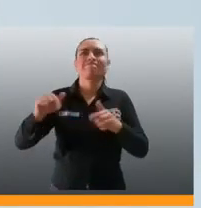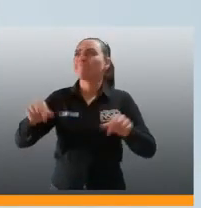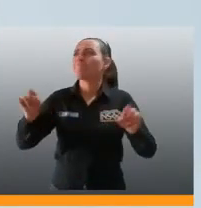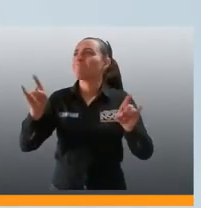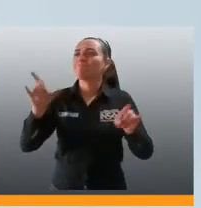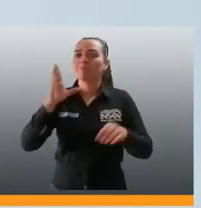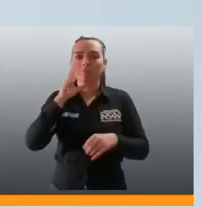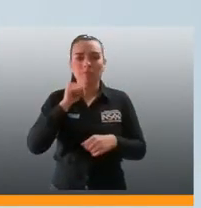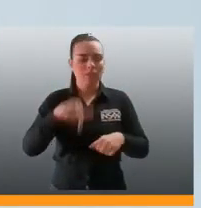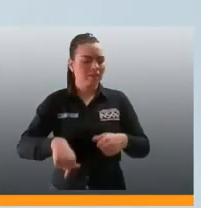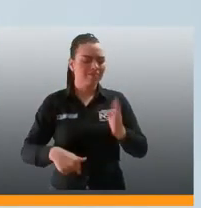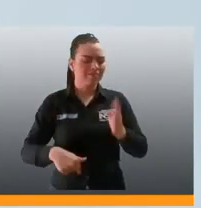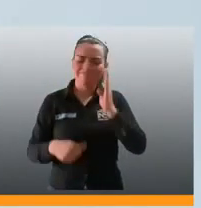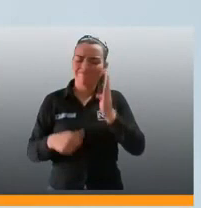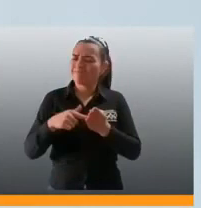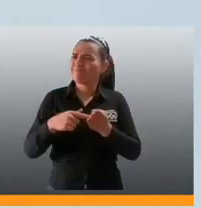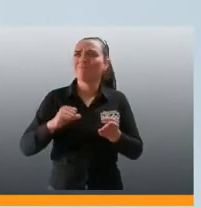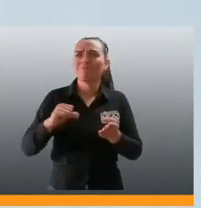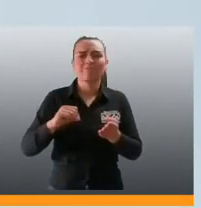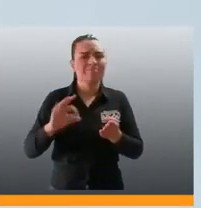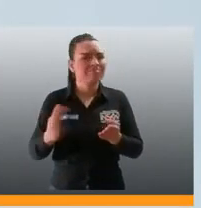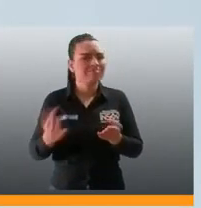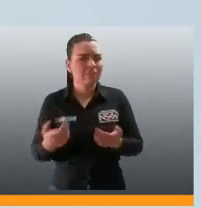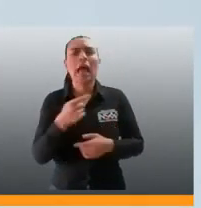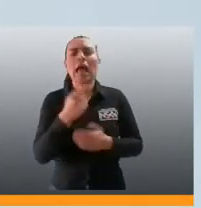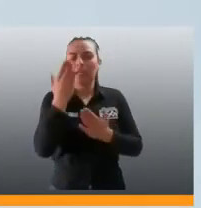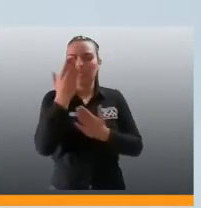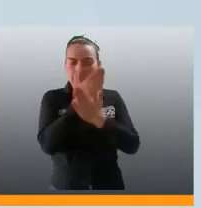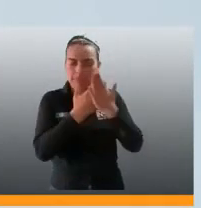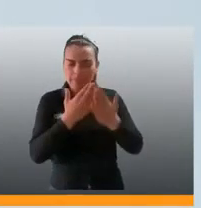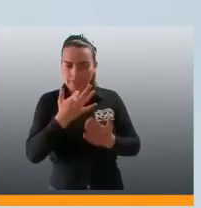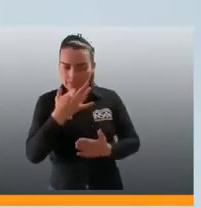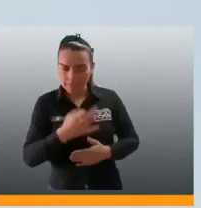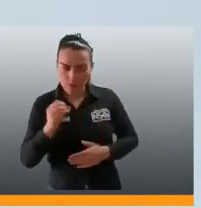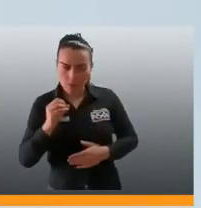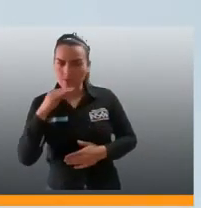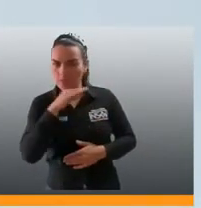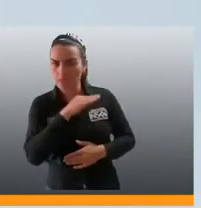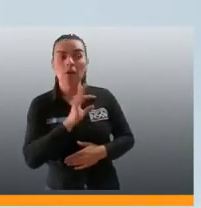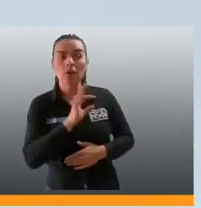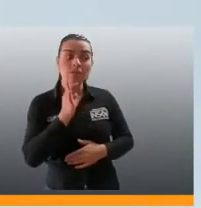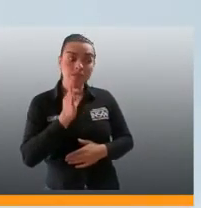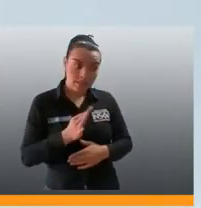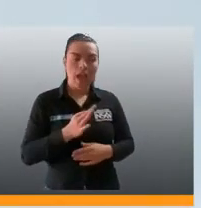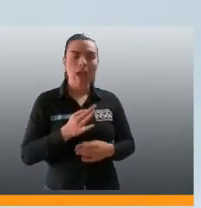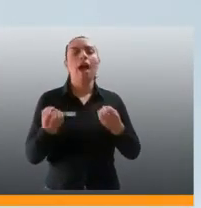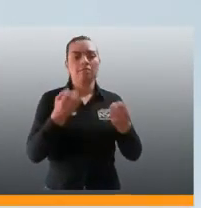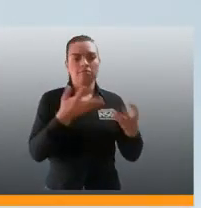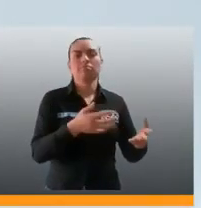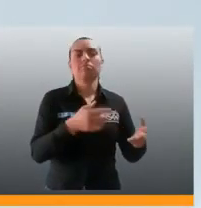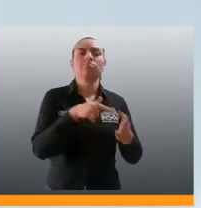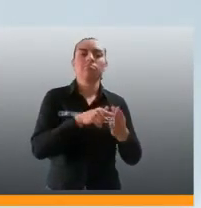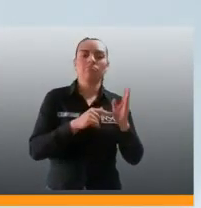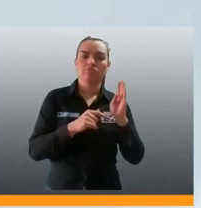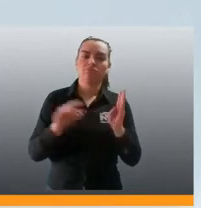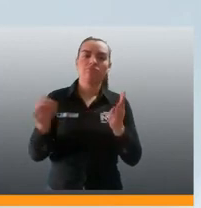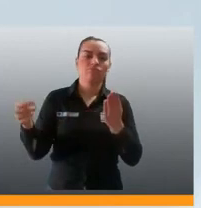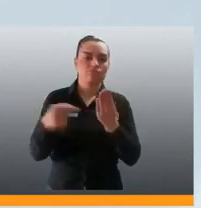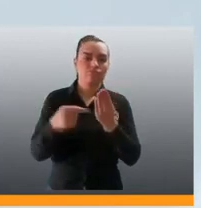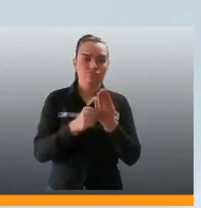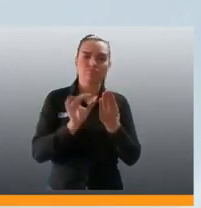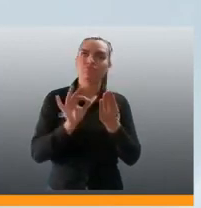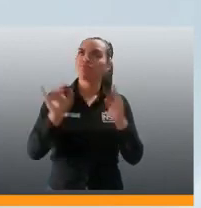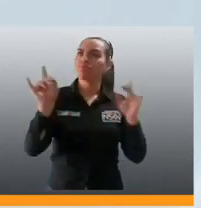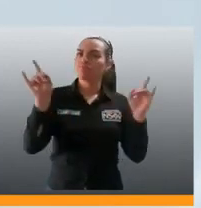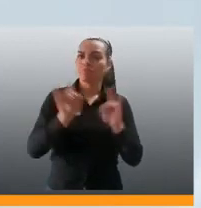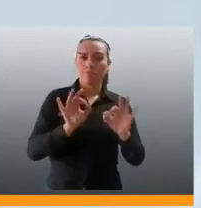que se hizo un estudio sobre la veracidad de eso, se les dio equipos y tarjetas de conexión. Entonces, lo que hemos visto